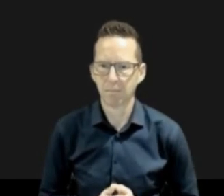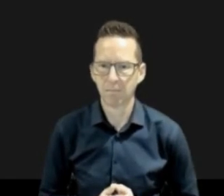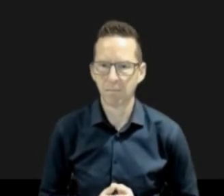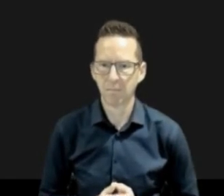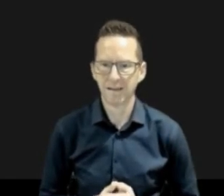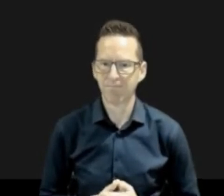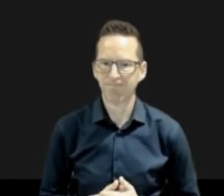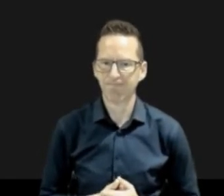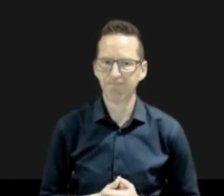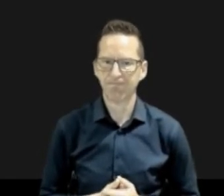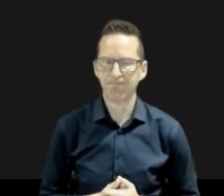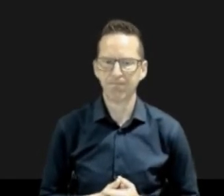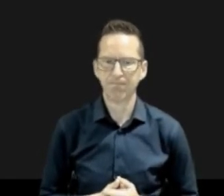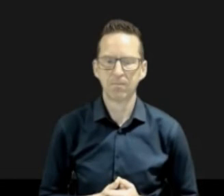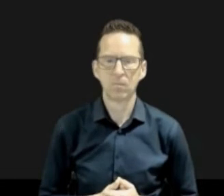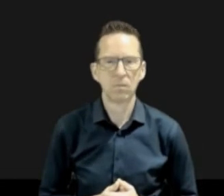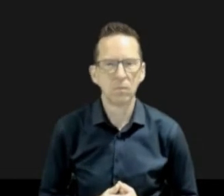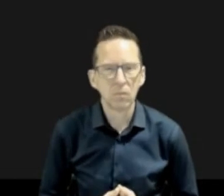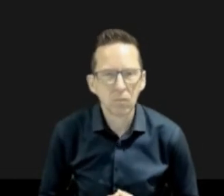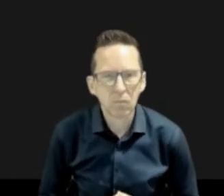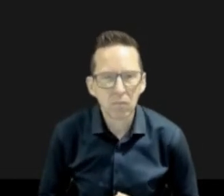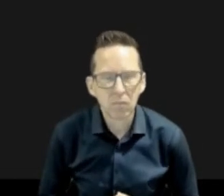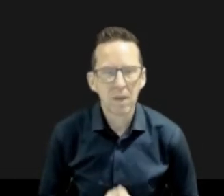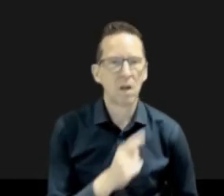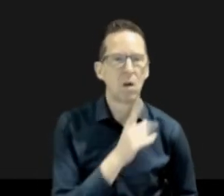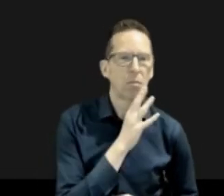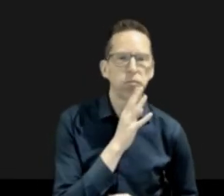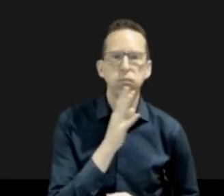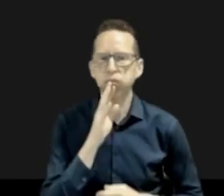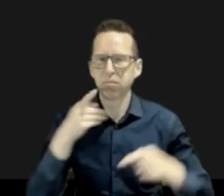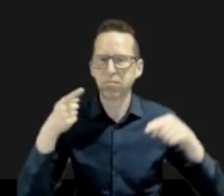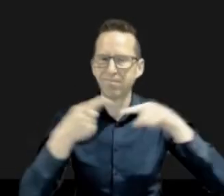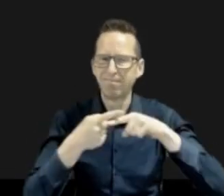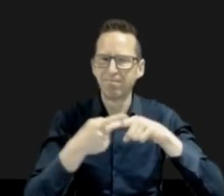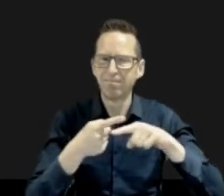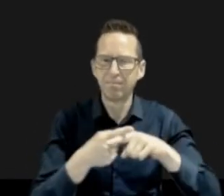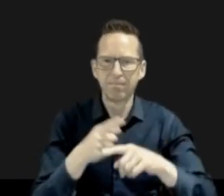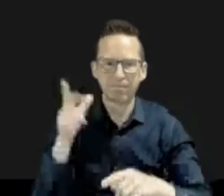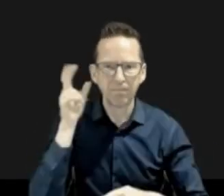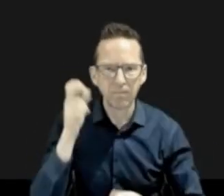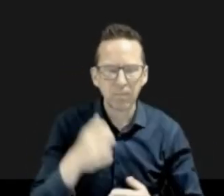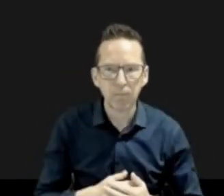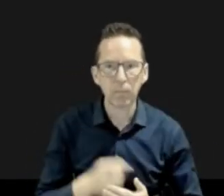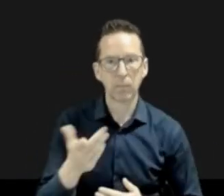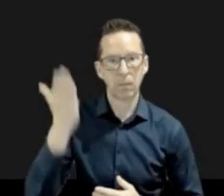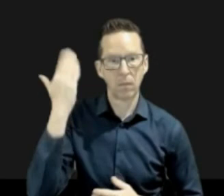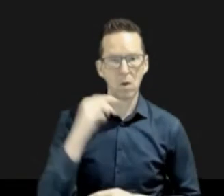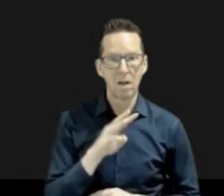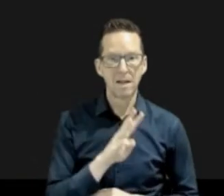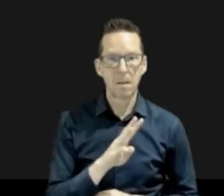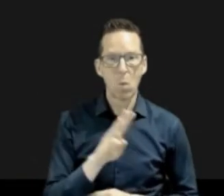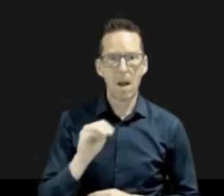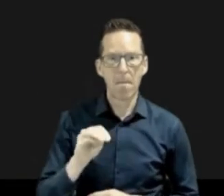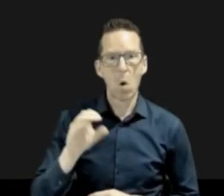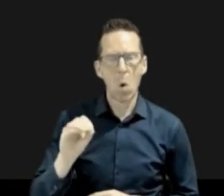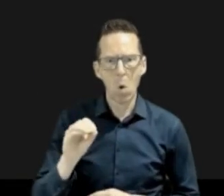aprobada en el último congreso establece que el principio de funcionamiento